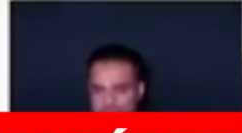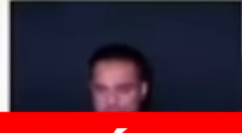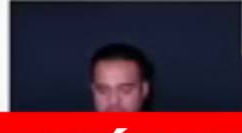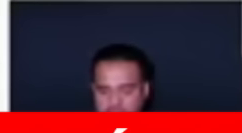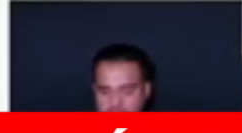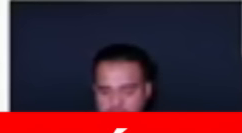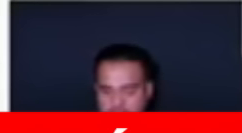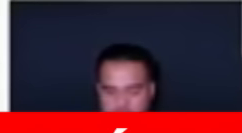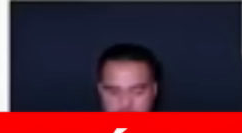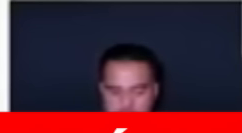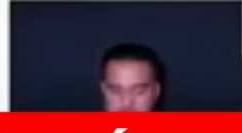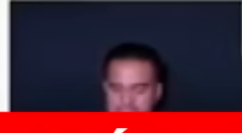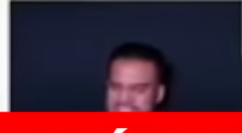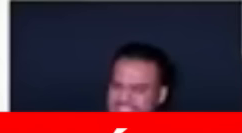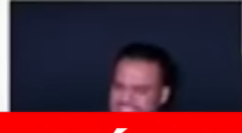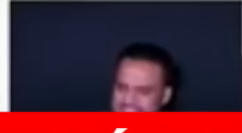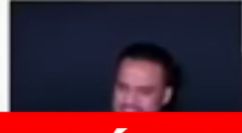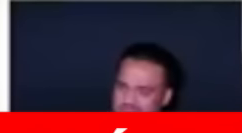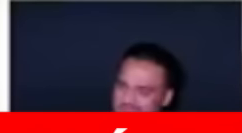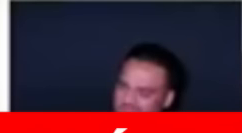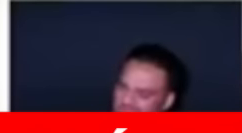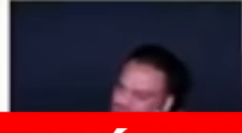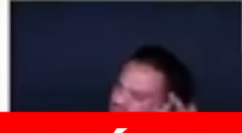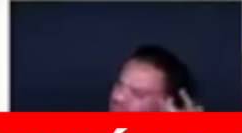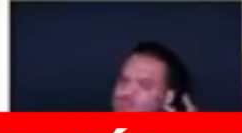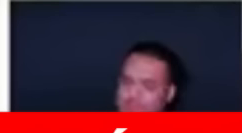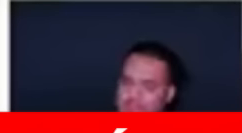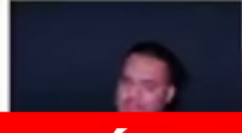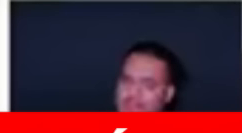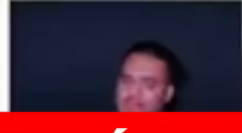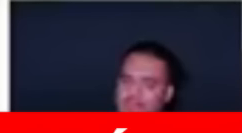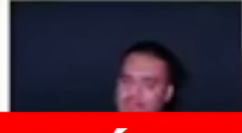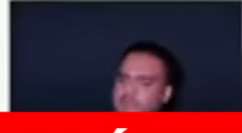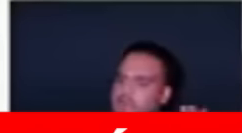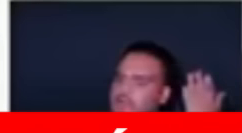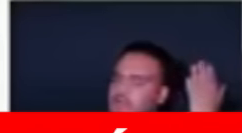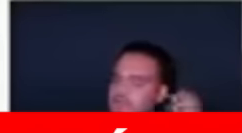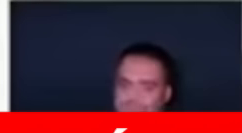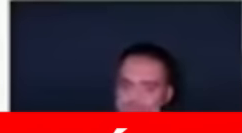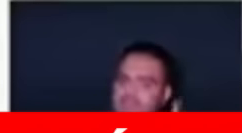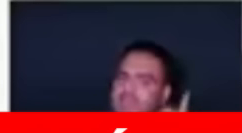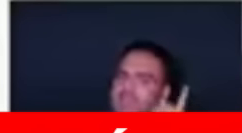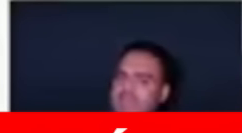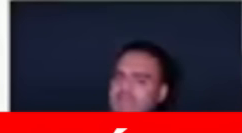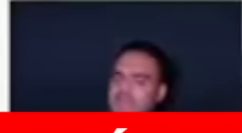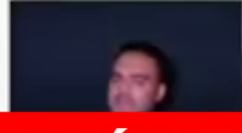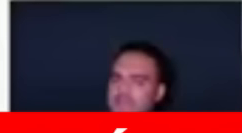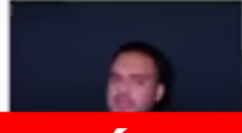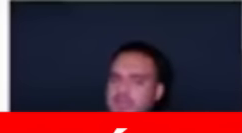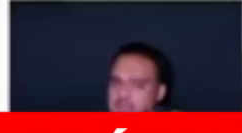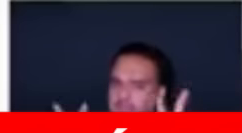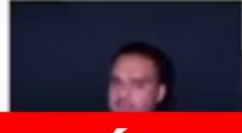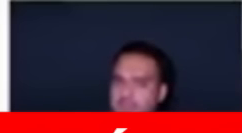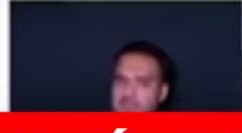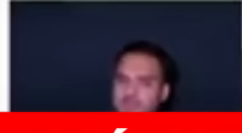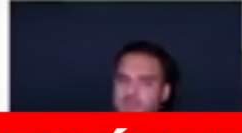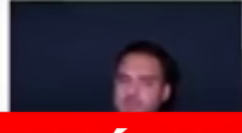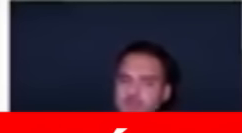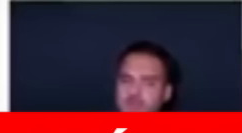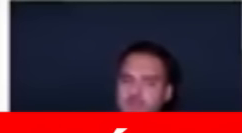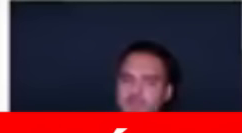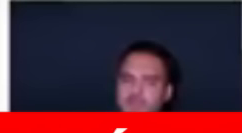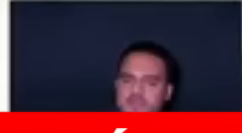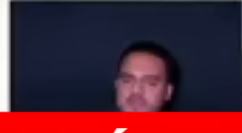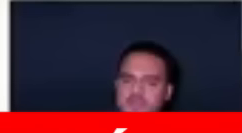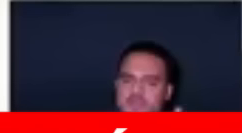no ocurra, duele como dijera el ilustre chihuahuense Manuel Gómez Morín. Nos duele el